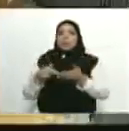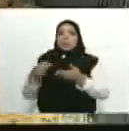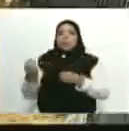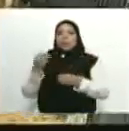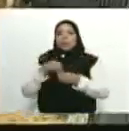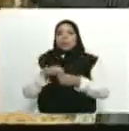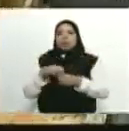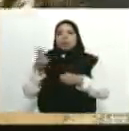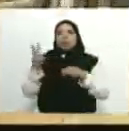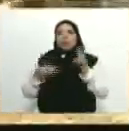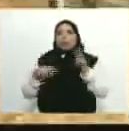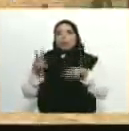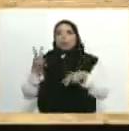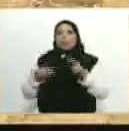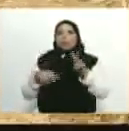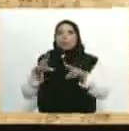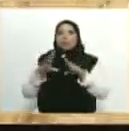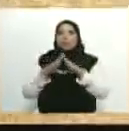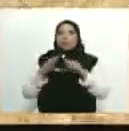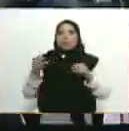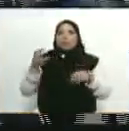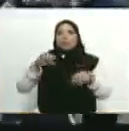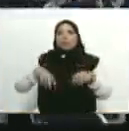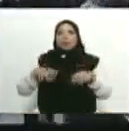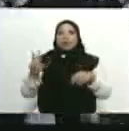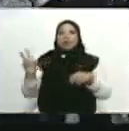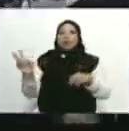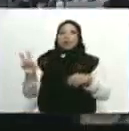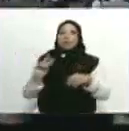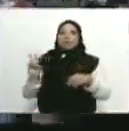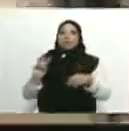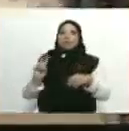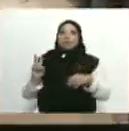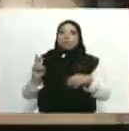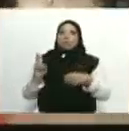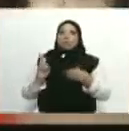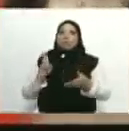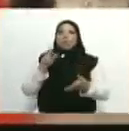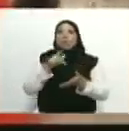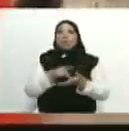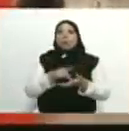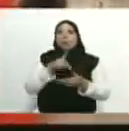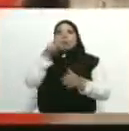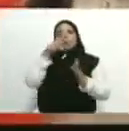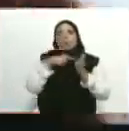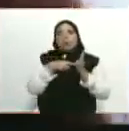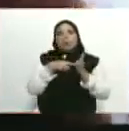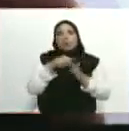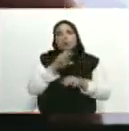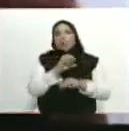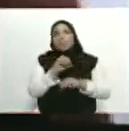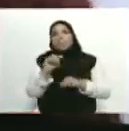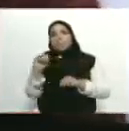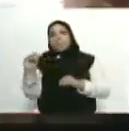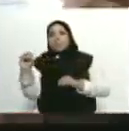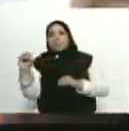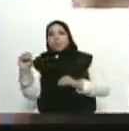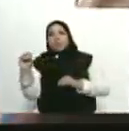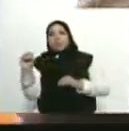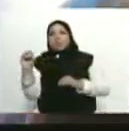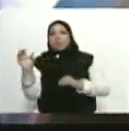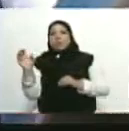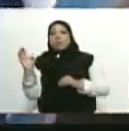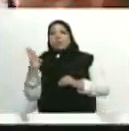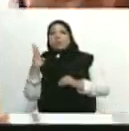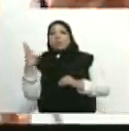Las expoferias se hicieron en todos los estados del país. Asistieron miles de